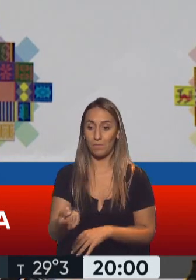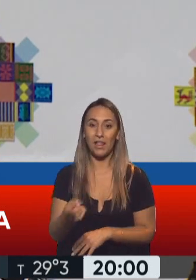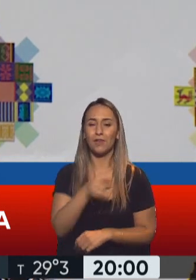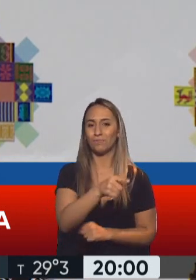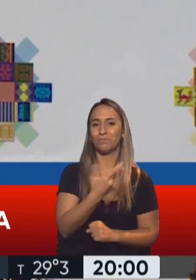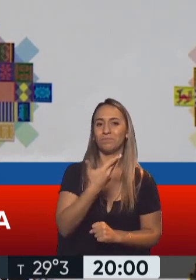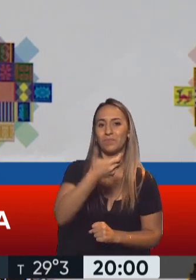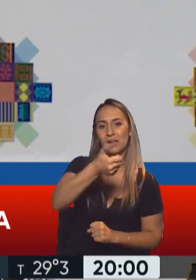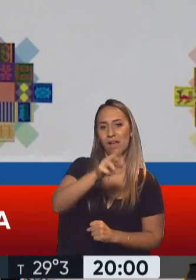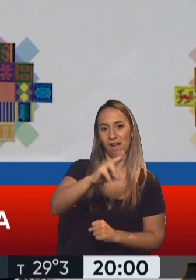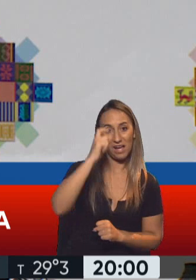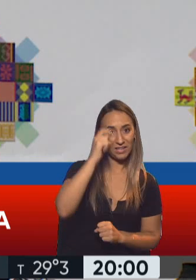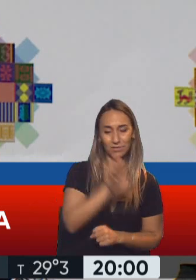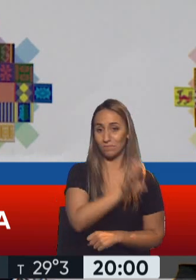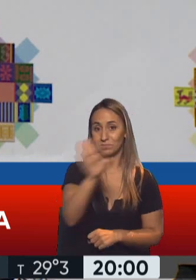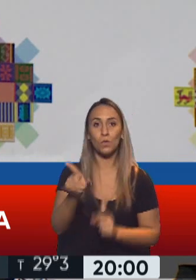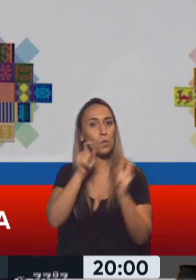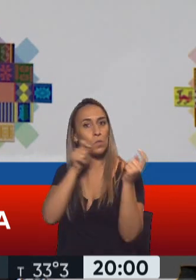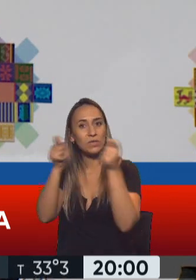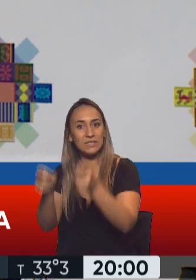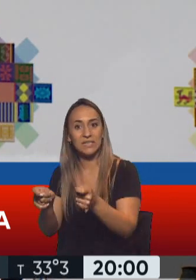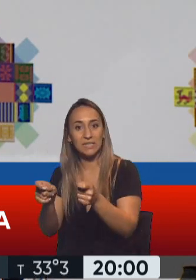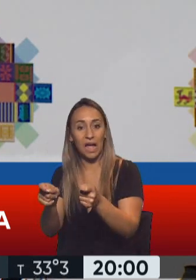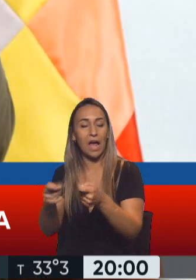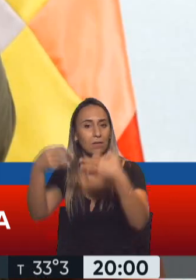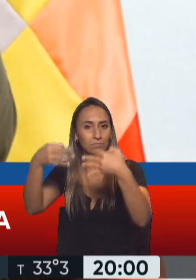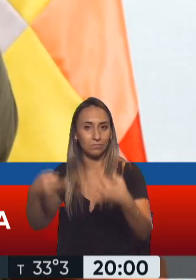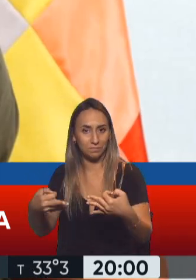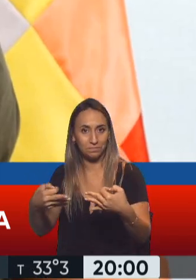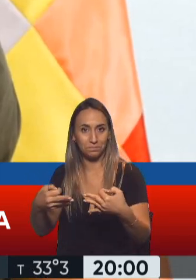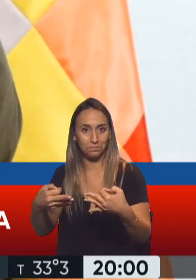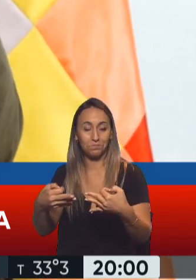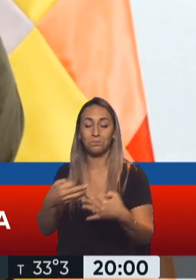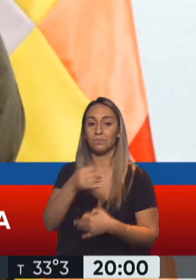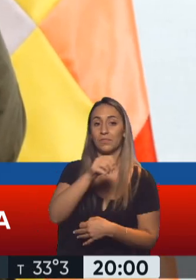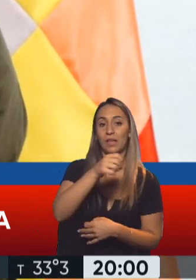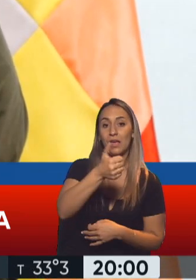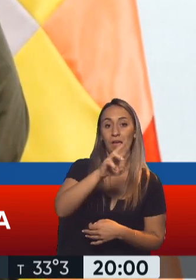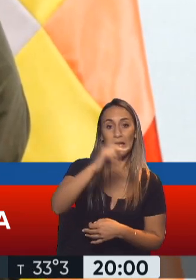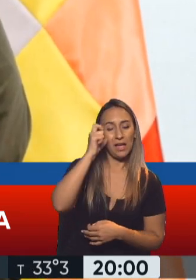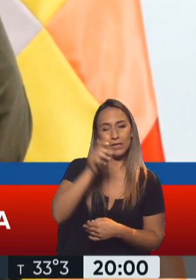termina llevando adelante la visita oficial de Luis Arce a la Argentina.